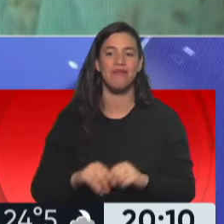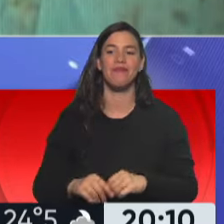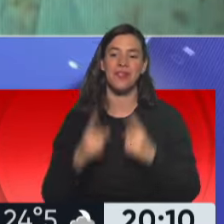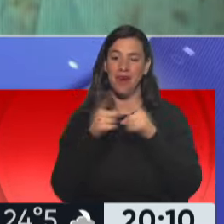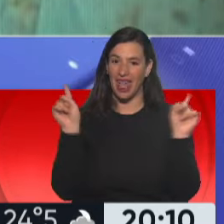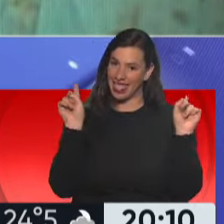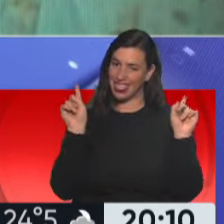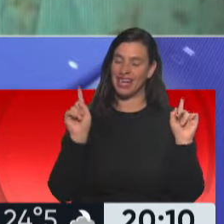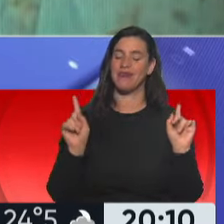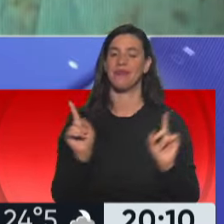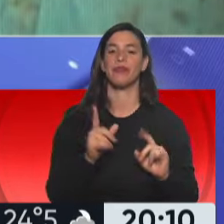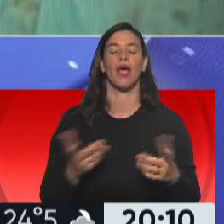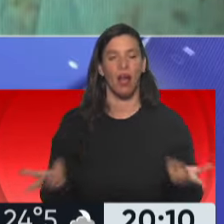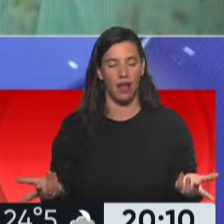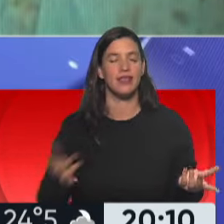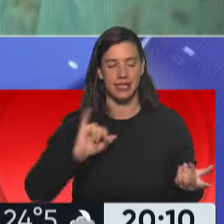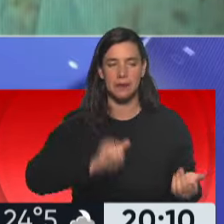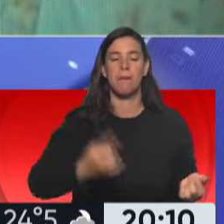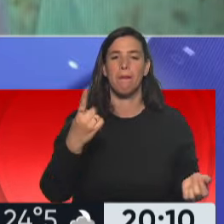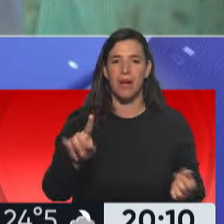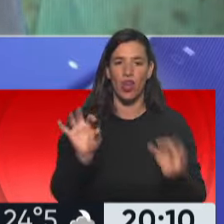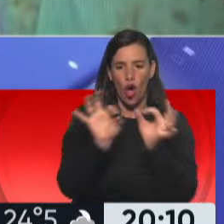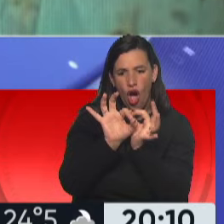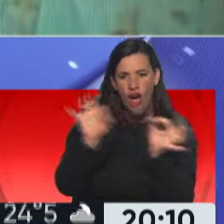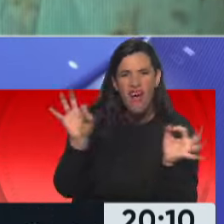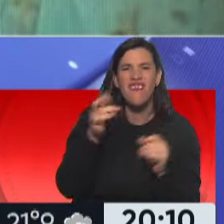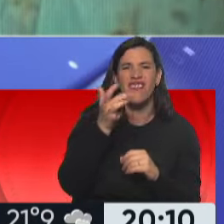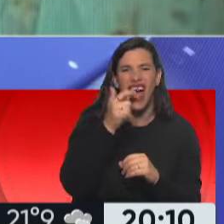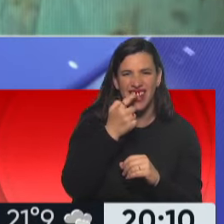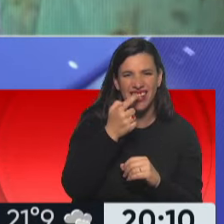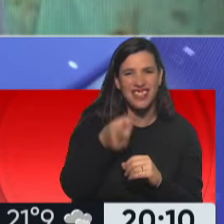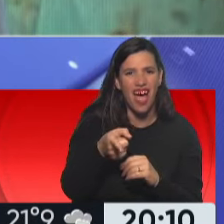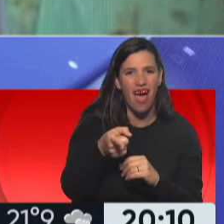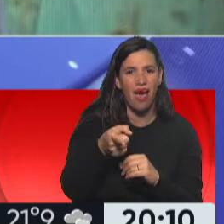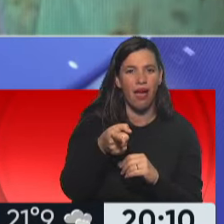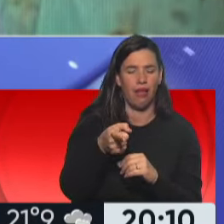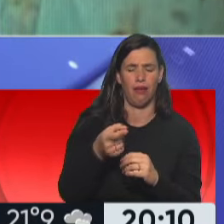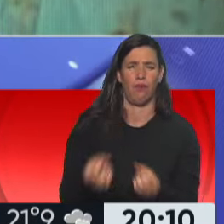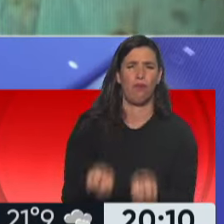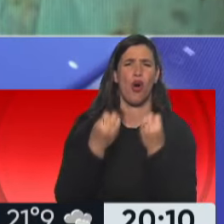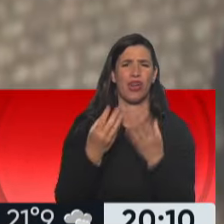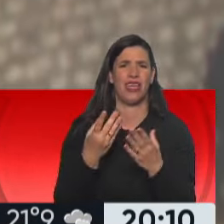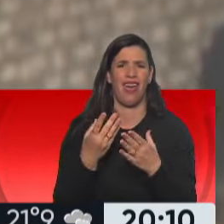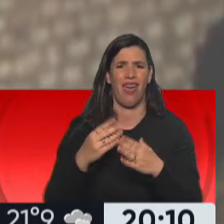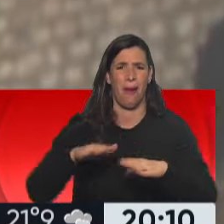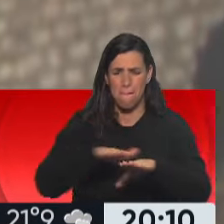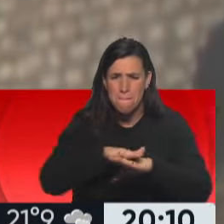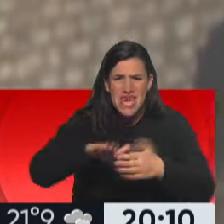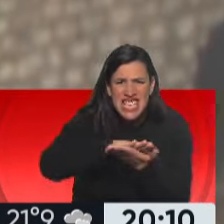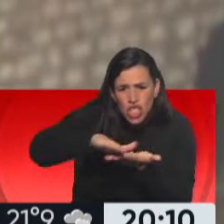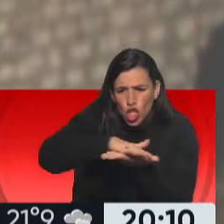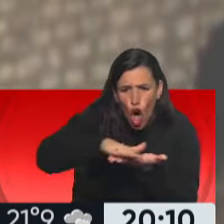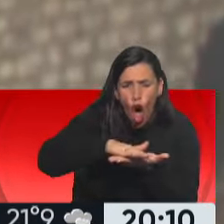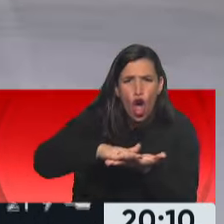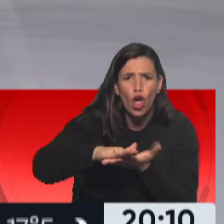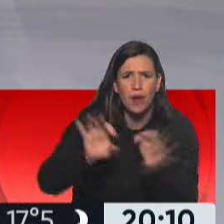trabajo pueda ser frustrado por una varilla? Ahora, claro, la pregunta es... ¿Por qué la varilla salía claro, de abajo del a ver, piso? Hiciste todo perfecto. Claro. ¿Y